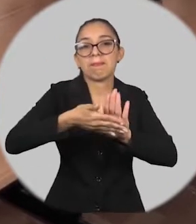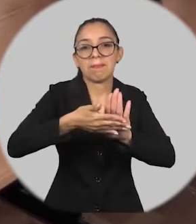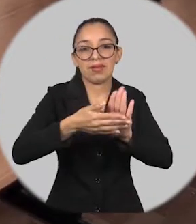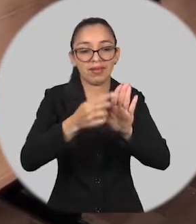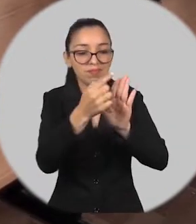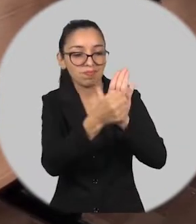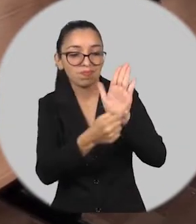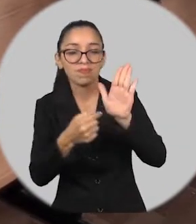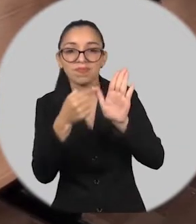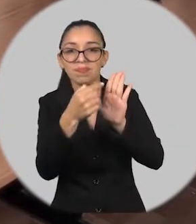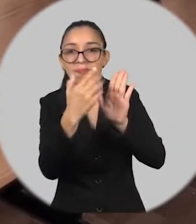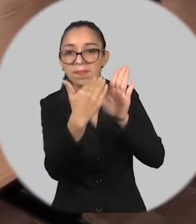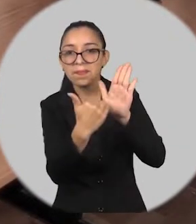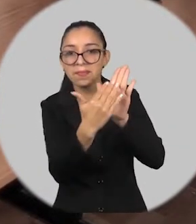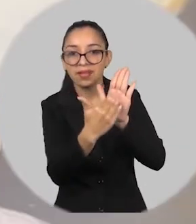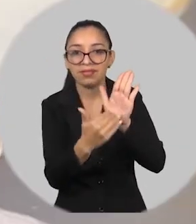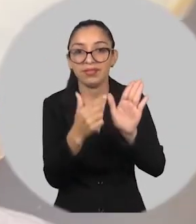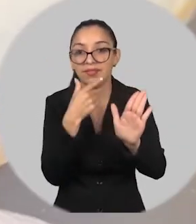Esto